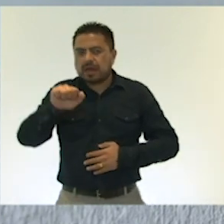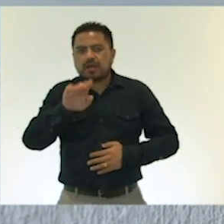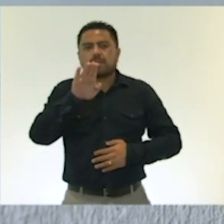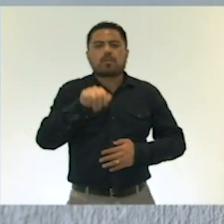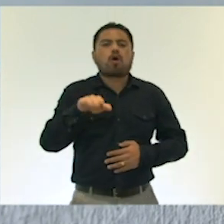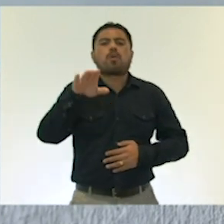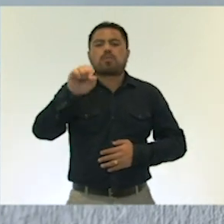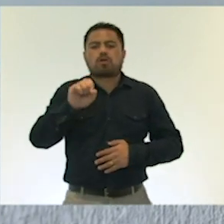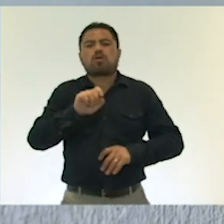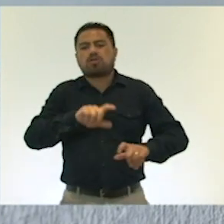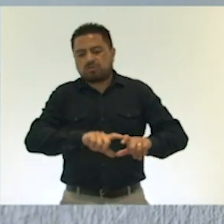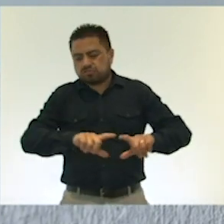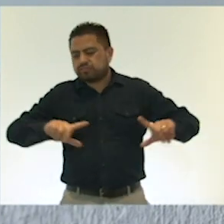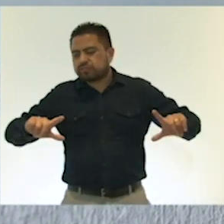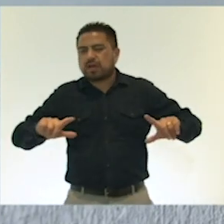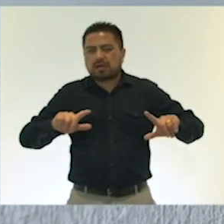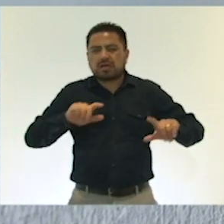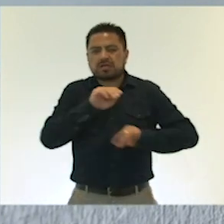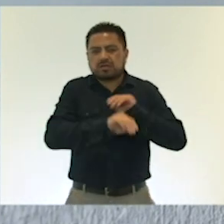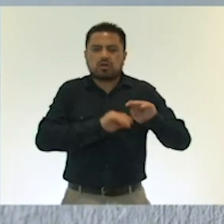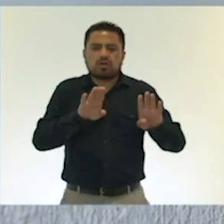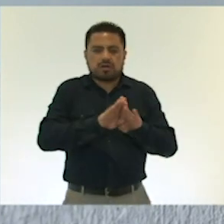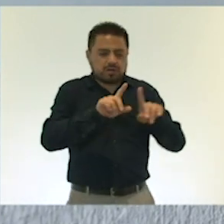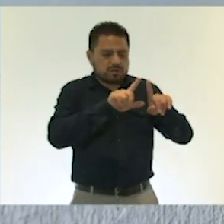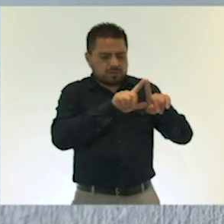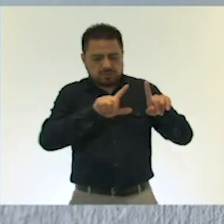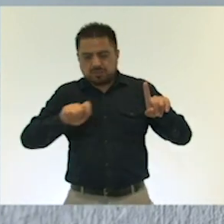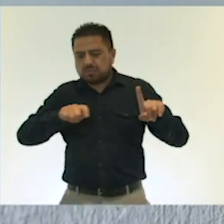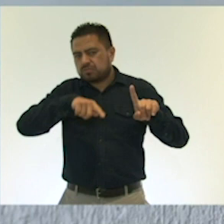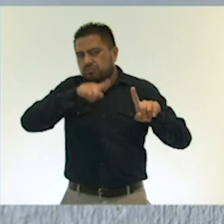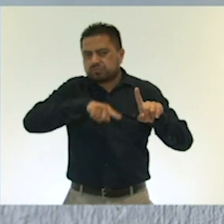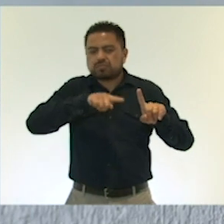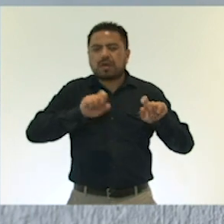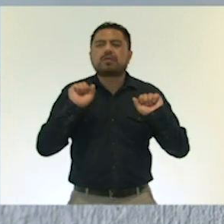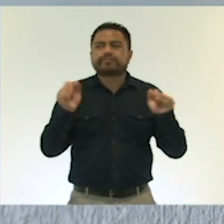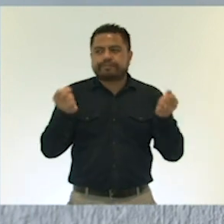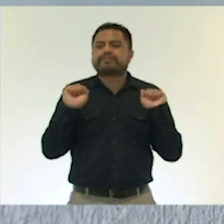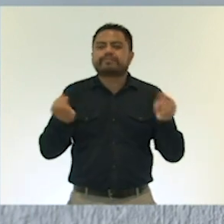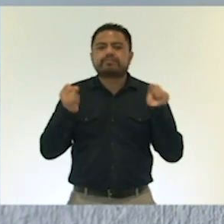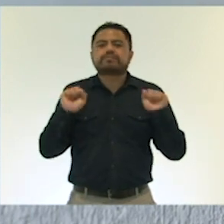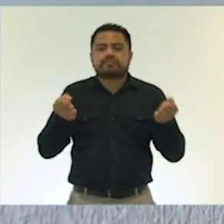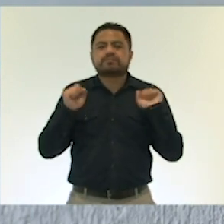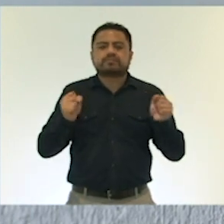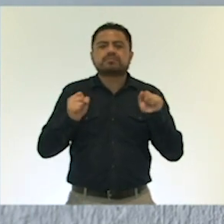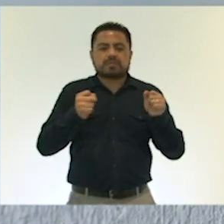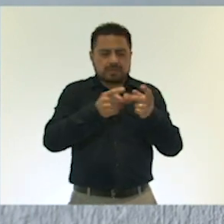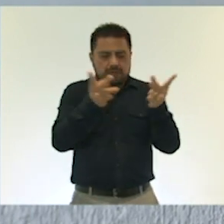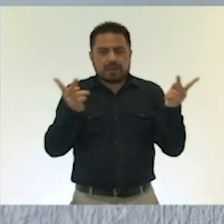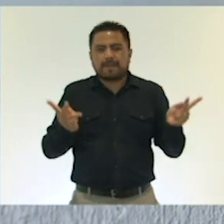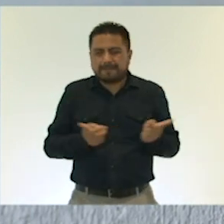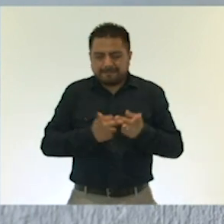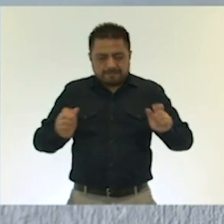bombo, los accesorios como el triángulo, el pandero, las maracas y los platillos.